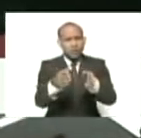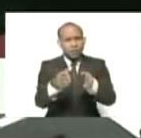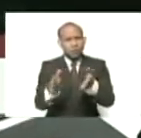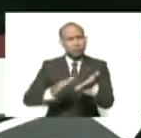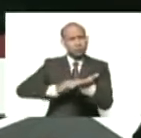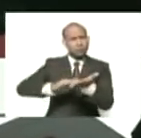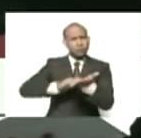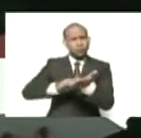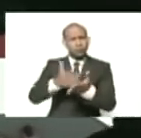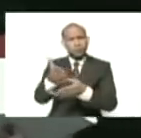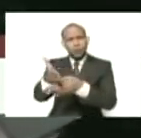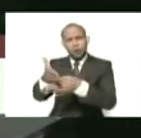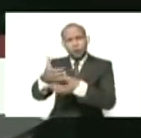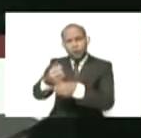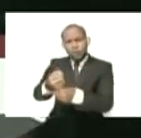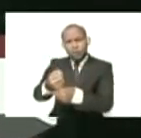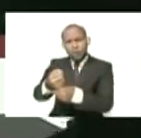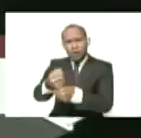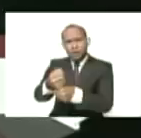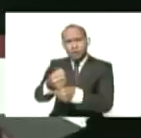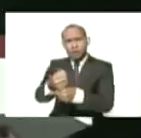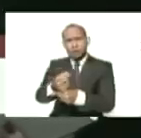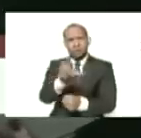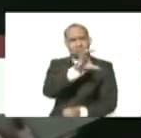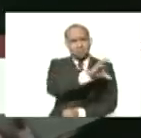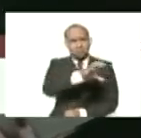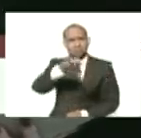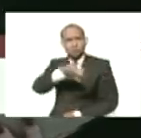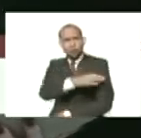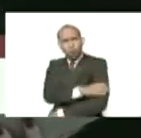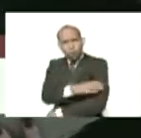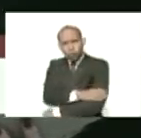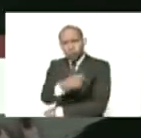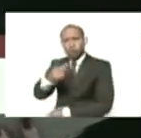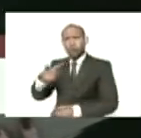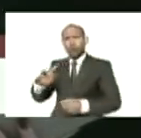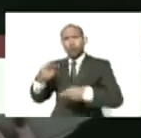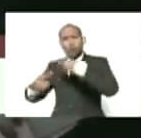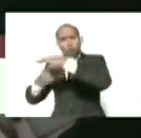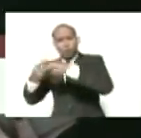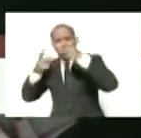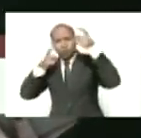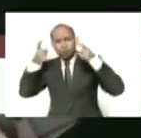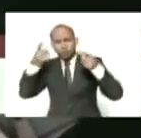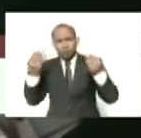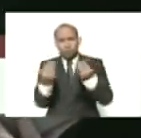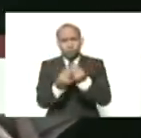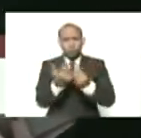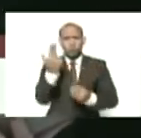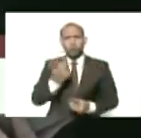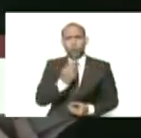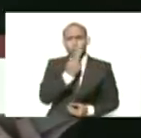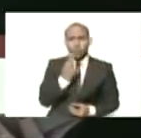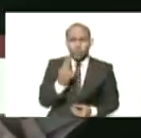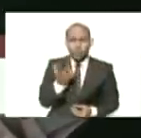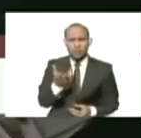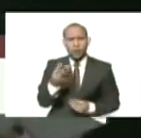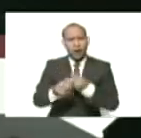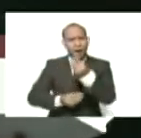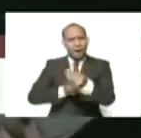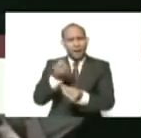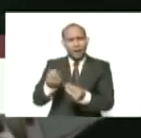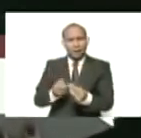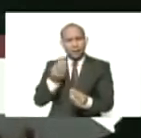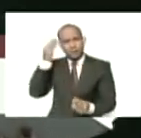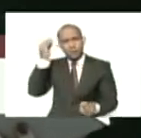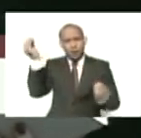la confianza entre ambas partes y poder juntos cumplir con estos acuerdos